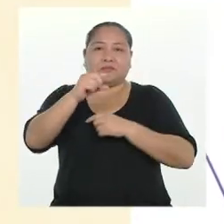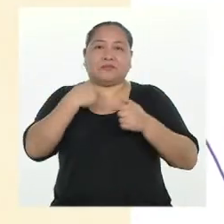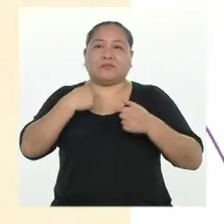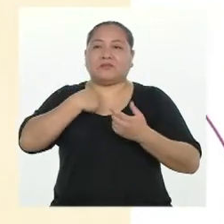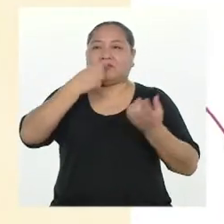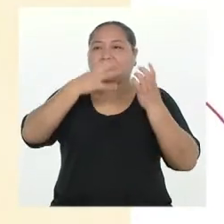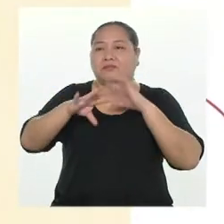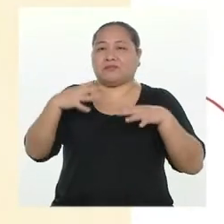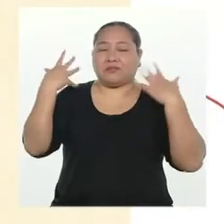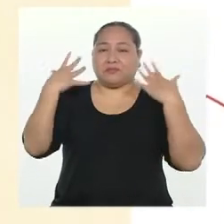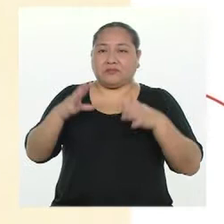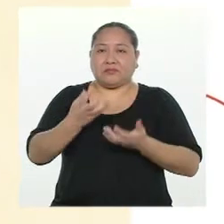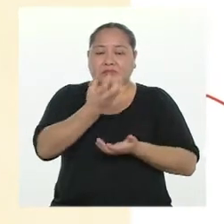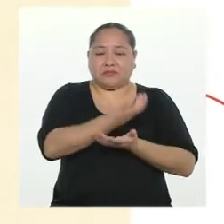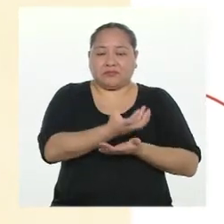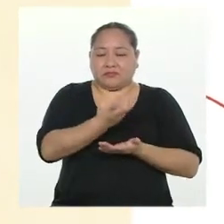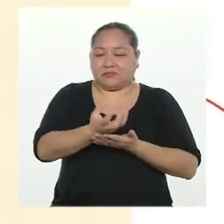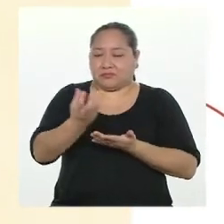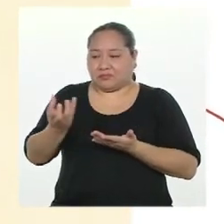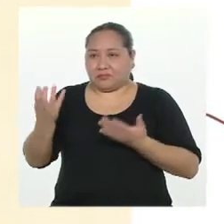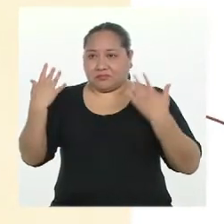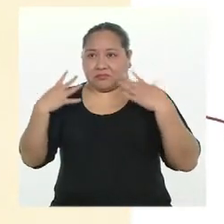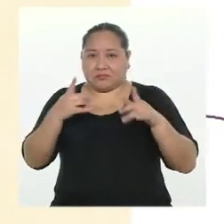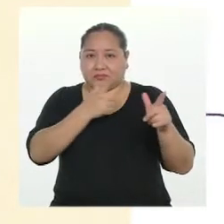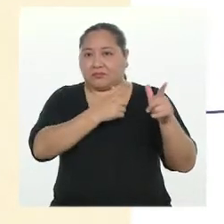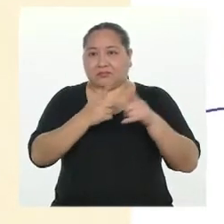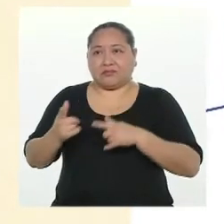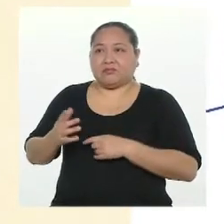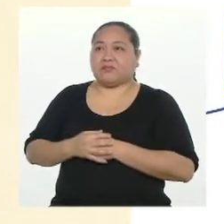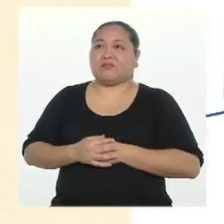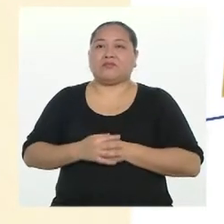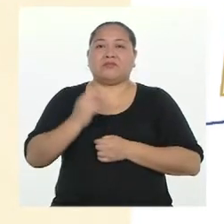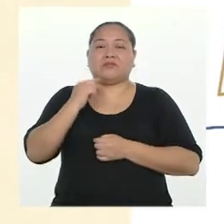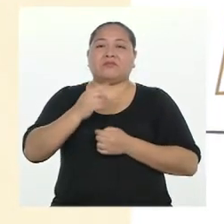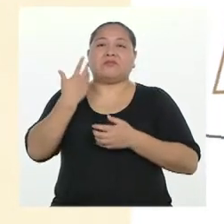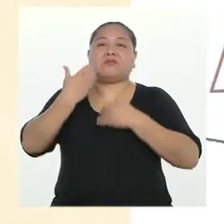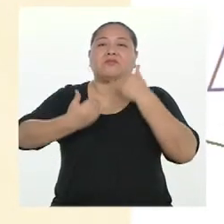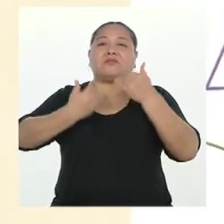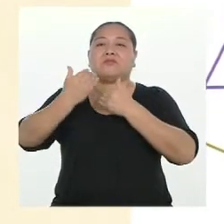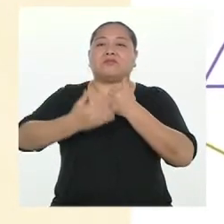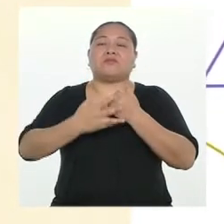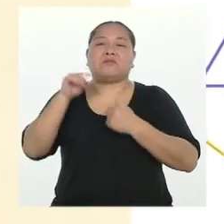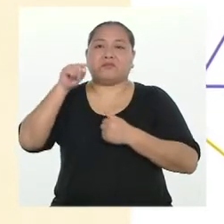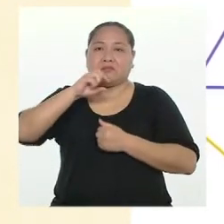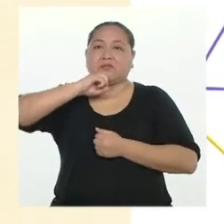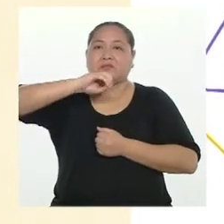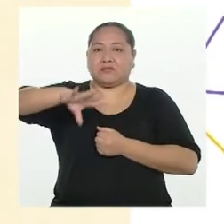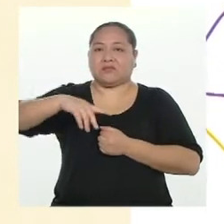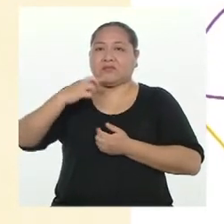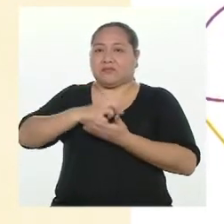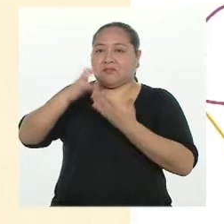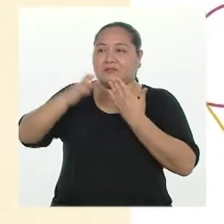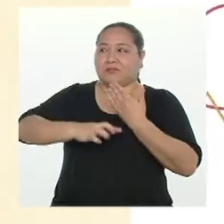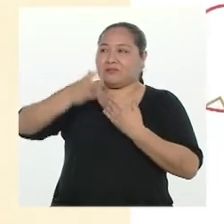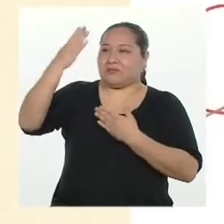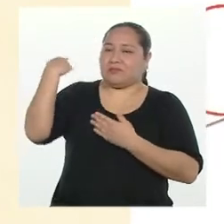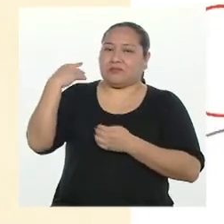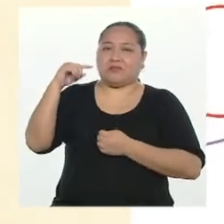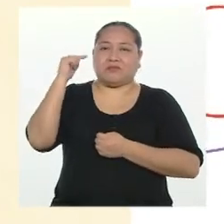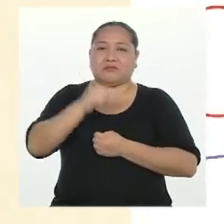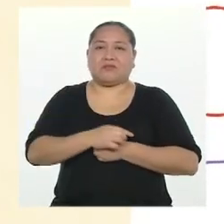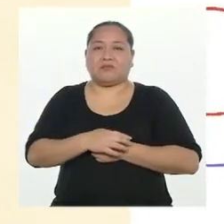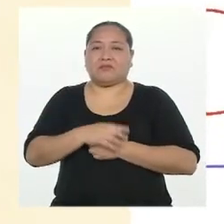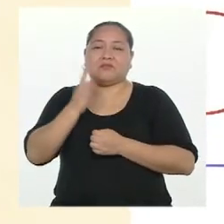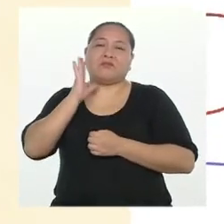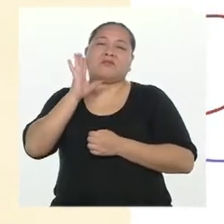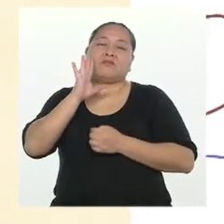hice. Cuando ya había cuajado el caldo nutritivo para las bacterias, realicé el procedimiento que se había mencionado en el programa anterior. Para ello,